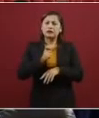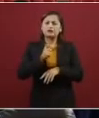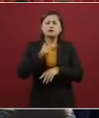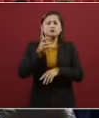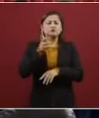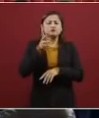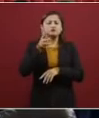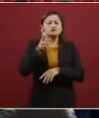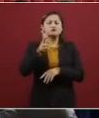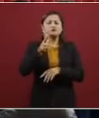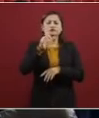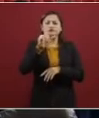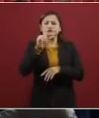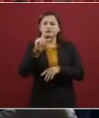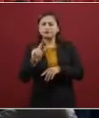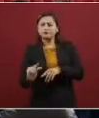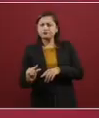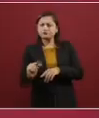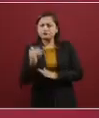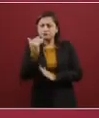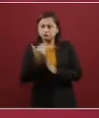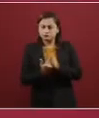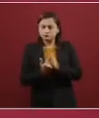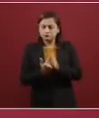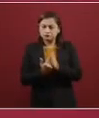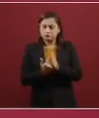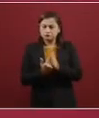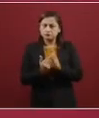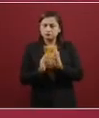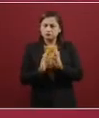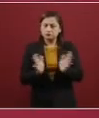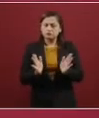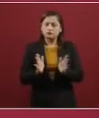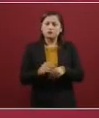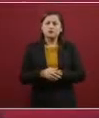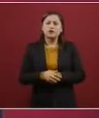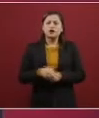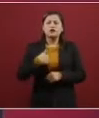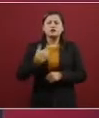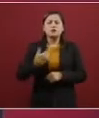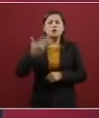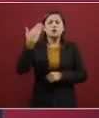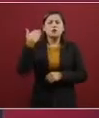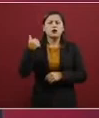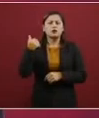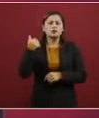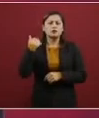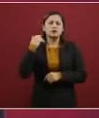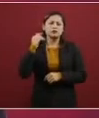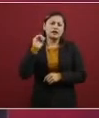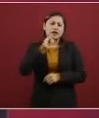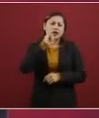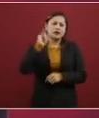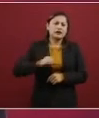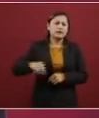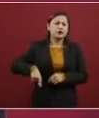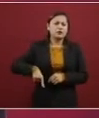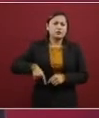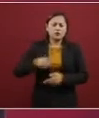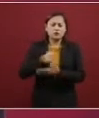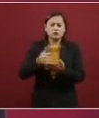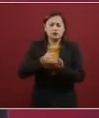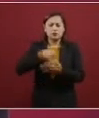los homicidios ya lo hice cuando fui jefe de gobierno en la ciudad de mexico cuando llegué